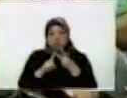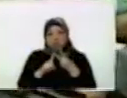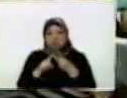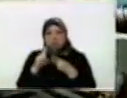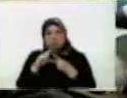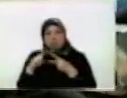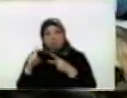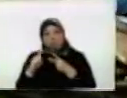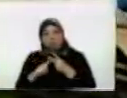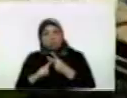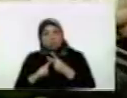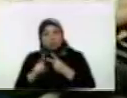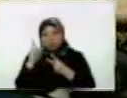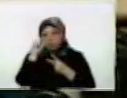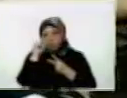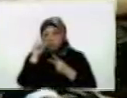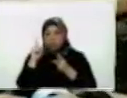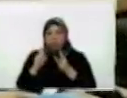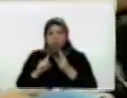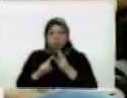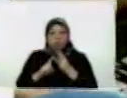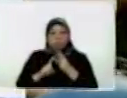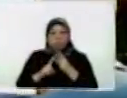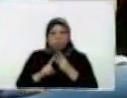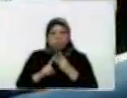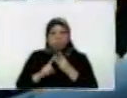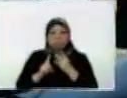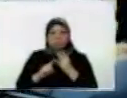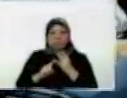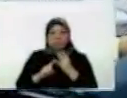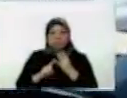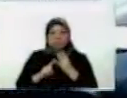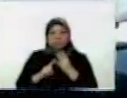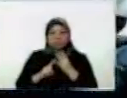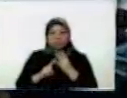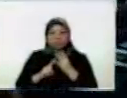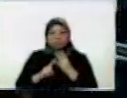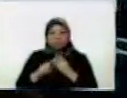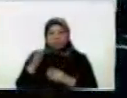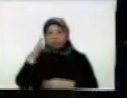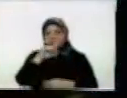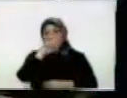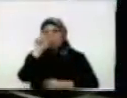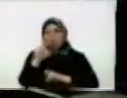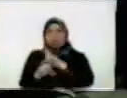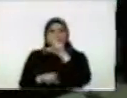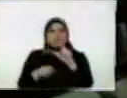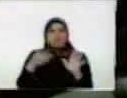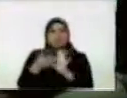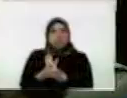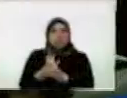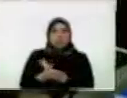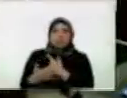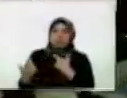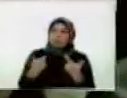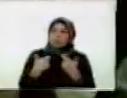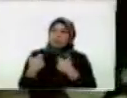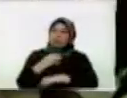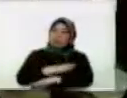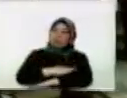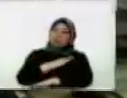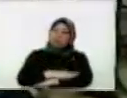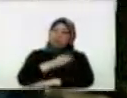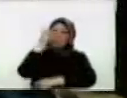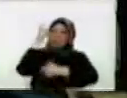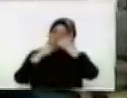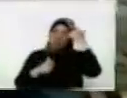Márquez, que también estuvieron ahí. Si alguien me pregunta cuál fue el comportamiento de mi comandante Chávez